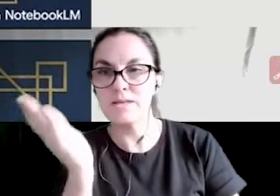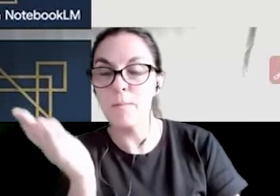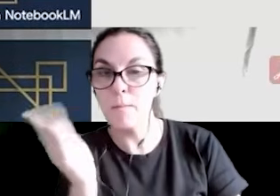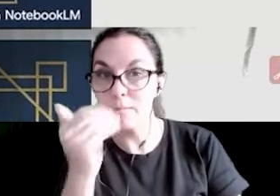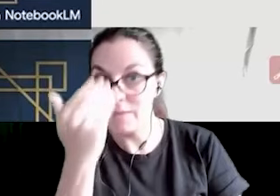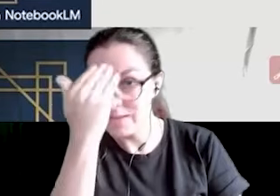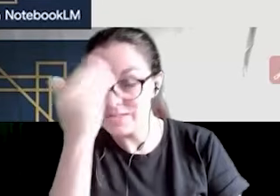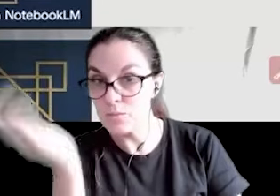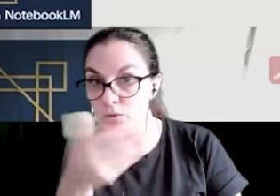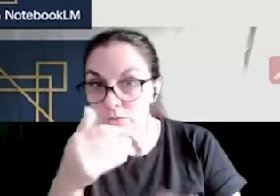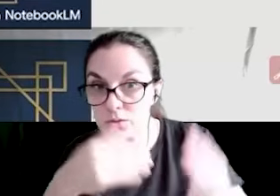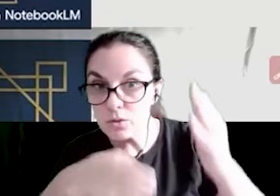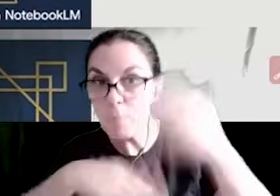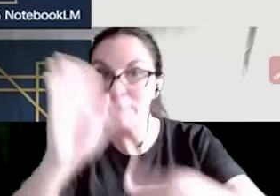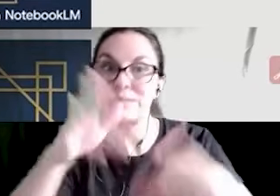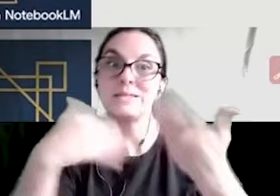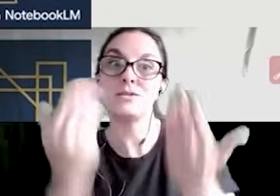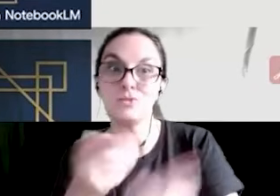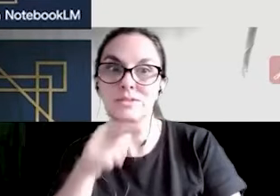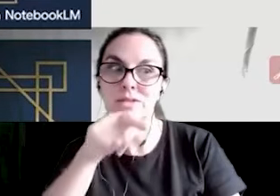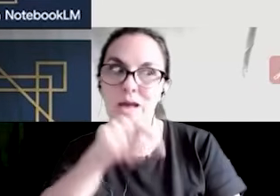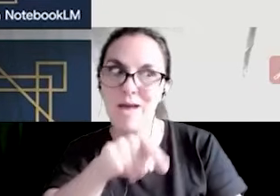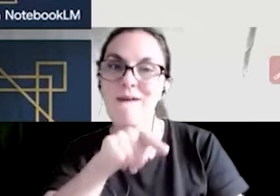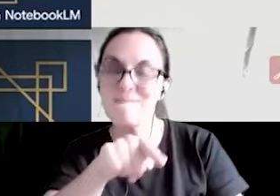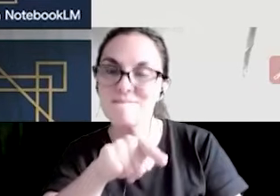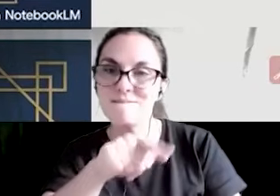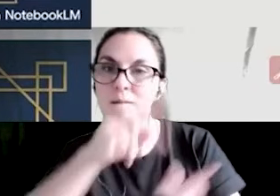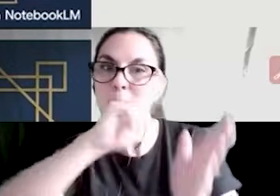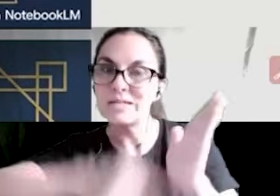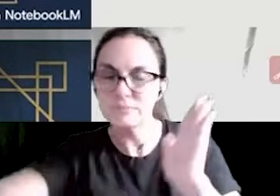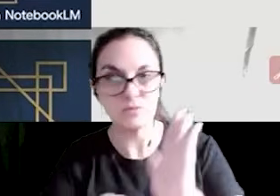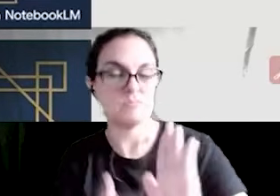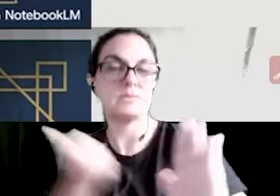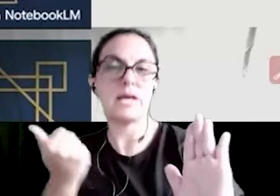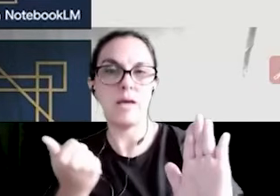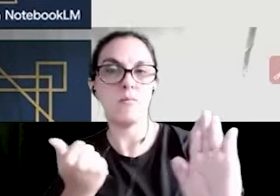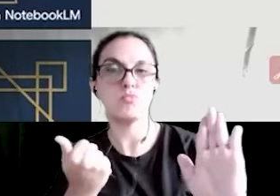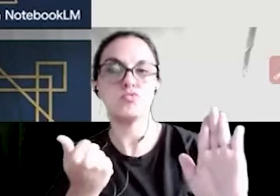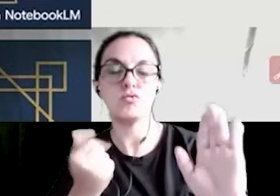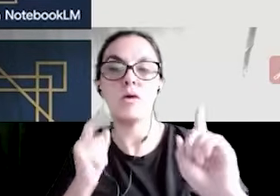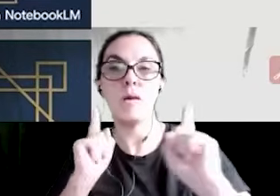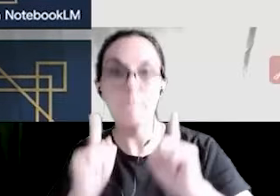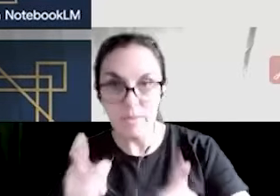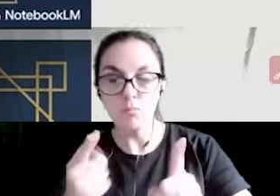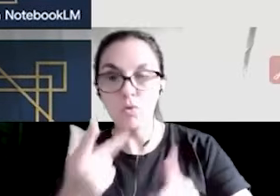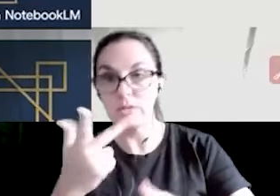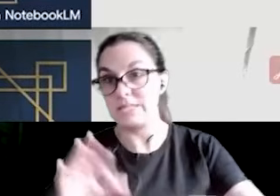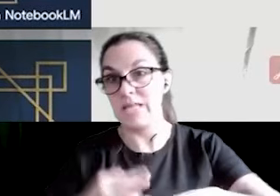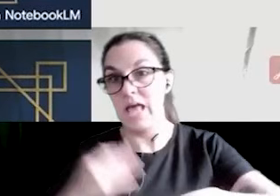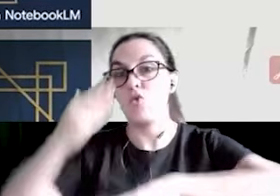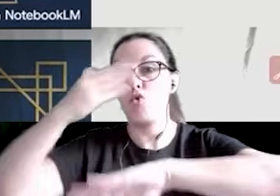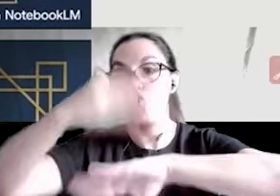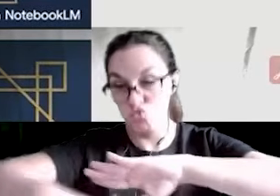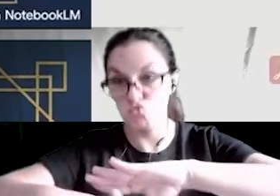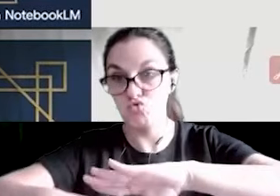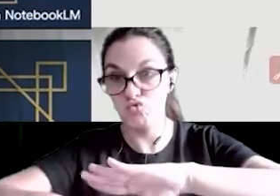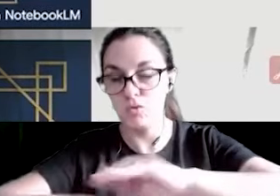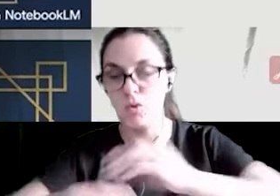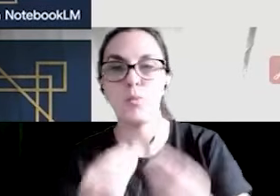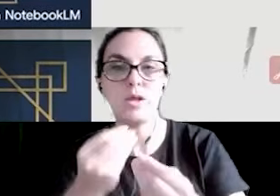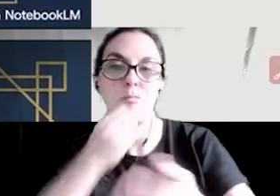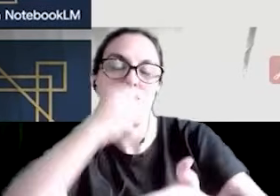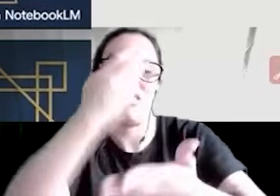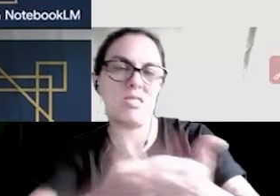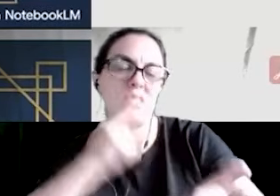Entonces ahí sí podríamos levantar esa prescripción y que en vez de ser 3 años, el fisco, al impugnar esa declaración jurada con esta discrepancia del 15%,